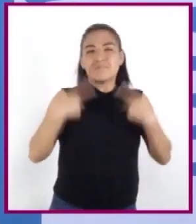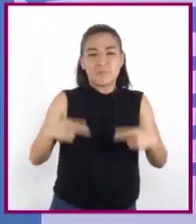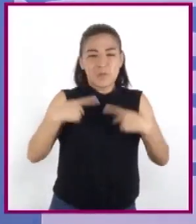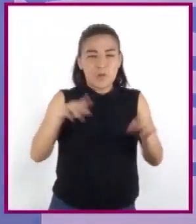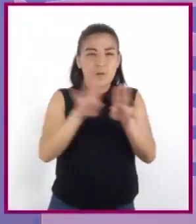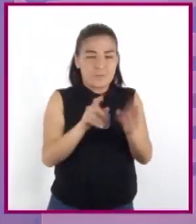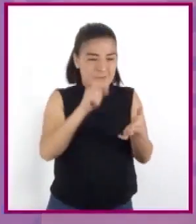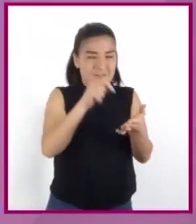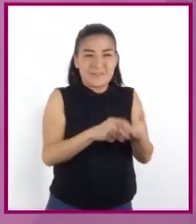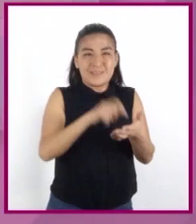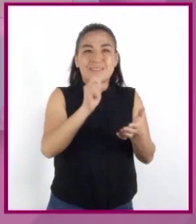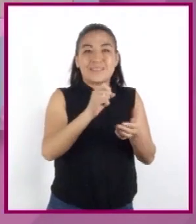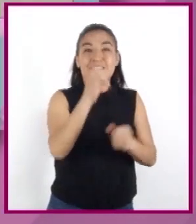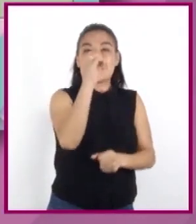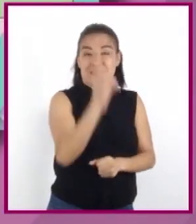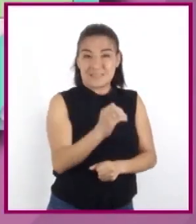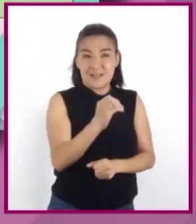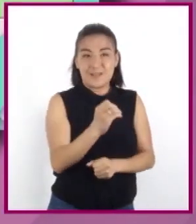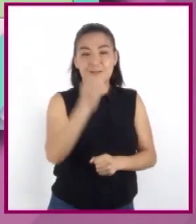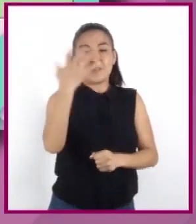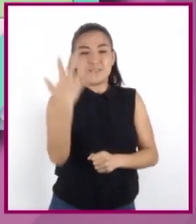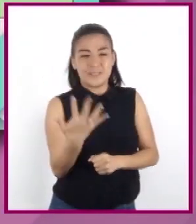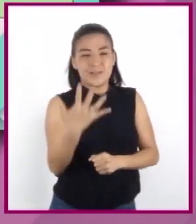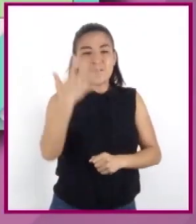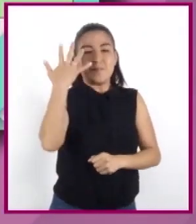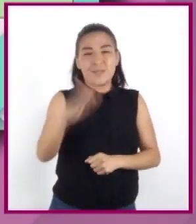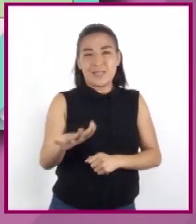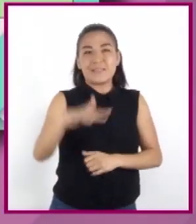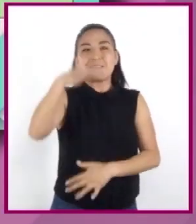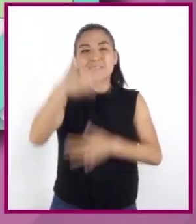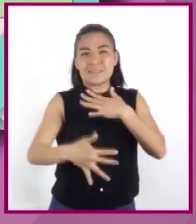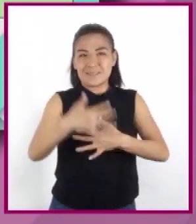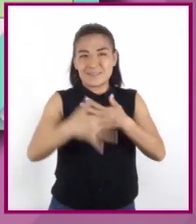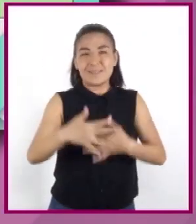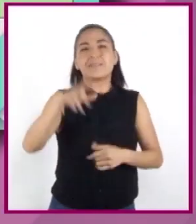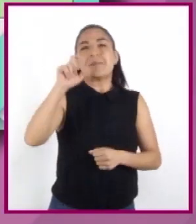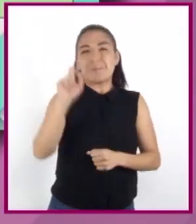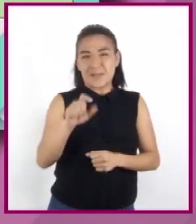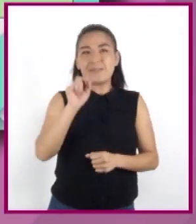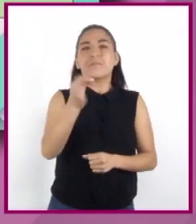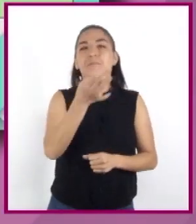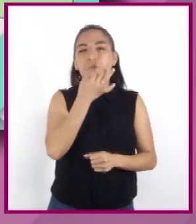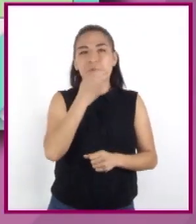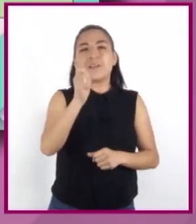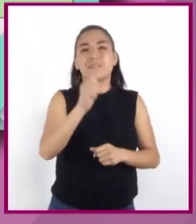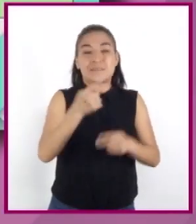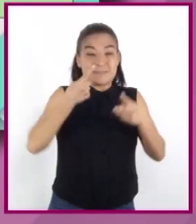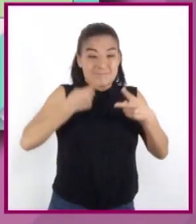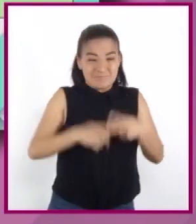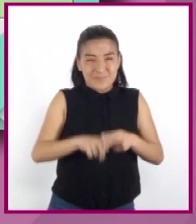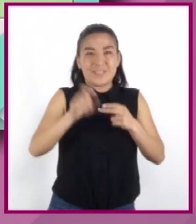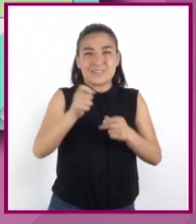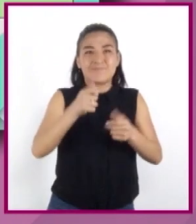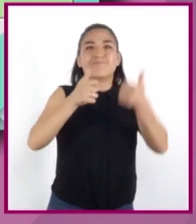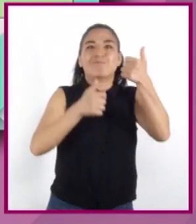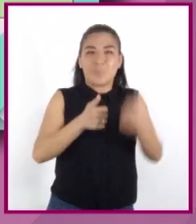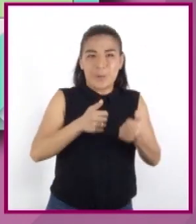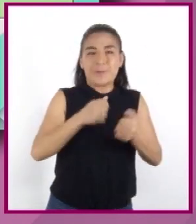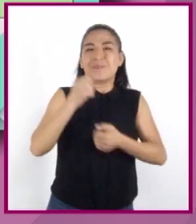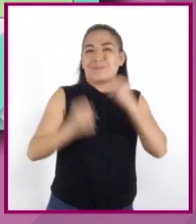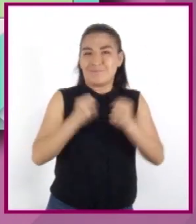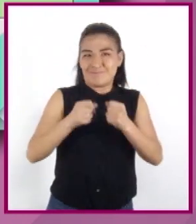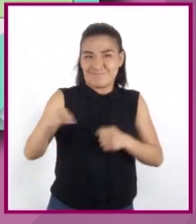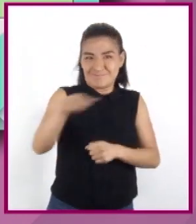el registro a 0, 5, 10, 15 y 20 minutos de haber iniciado el registro.